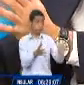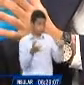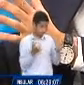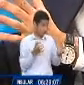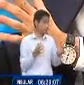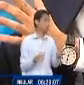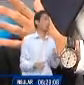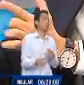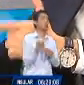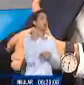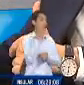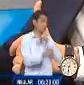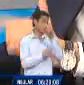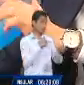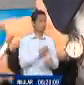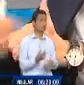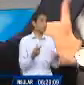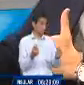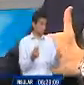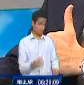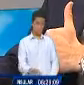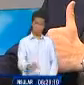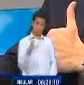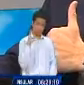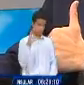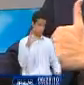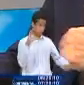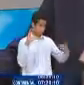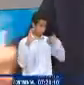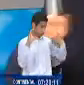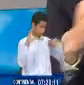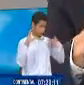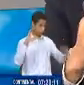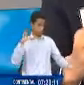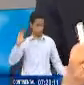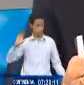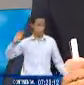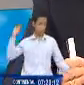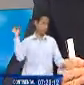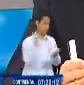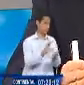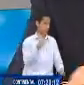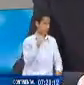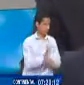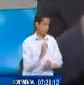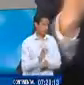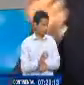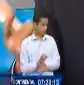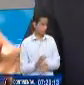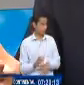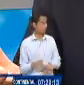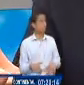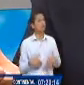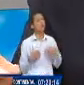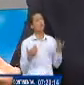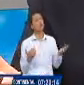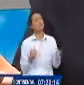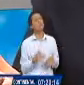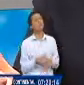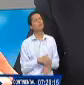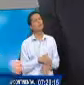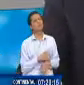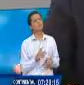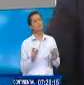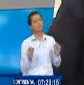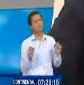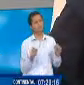músculo financiero y que tenga el know-how que esté metido en este sector vea oportunidades del cuidador tangibilizar esa oportunidad de saber